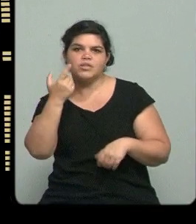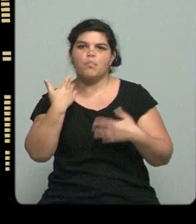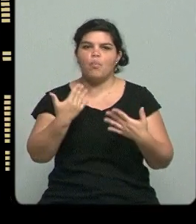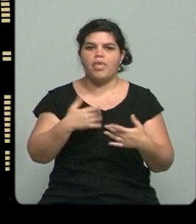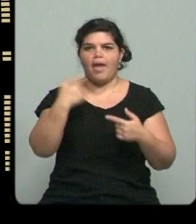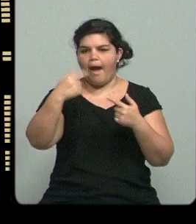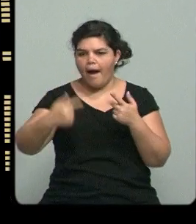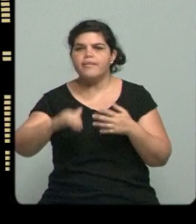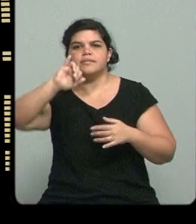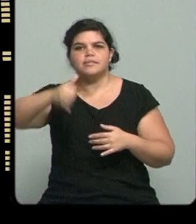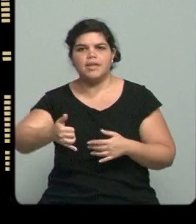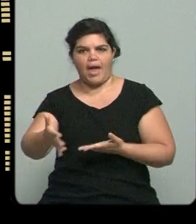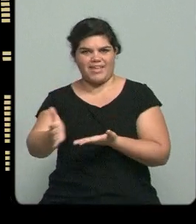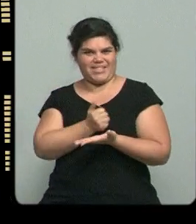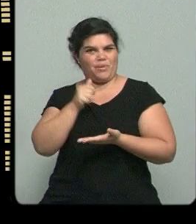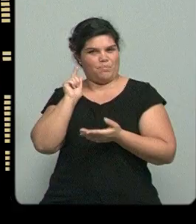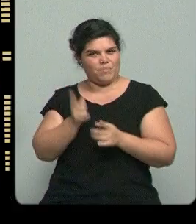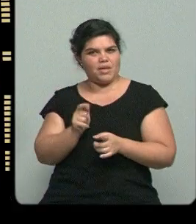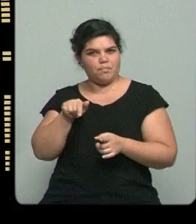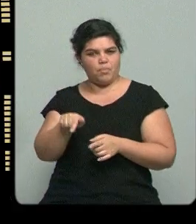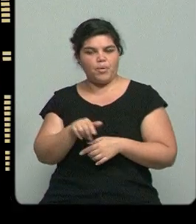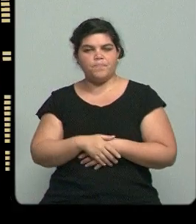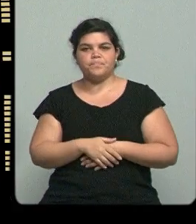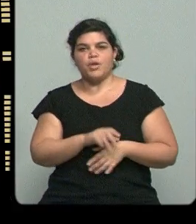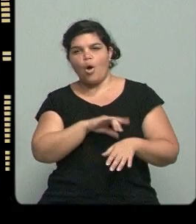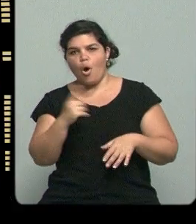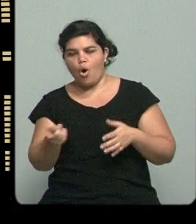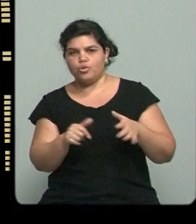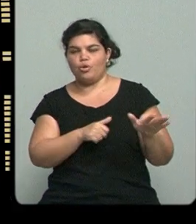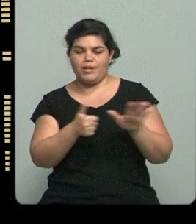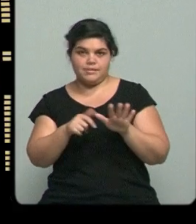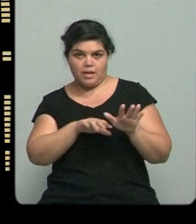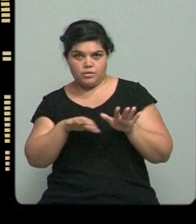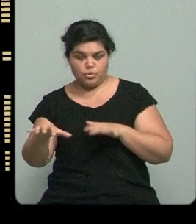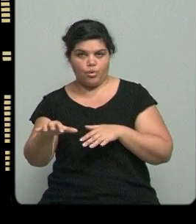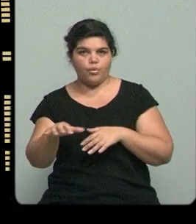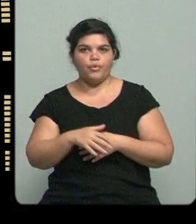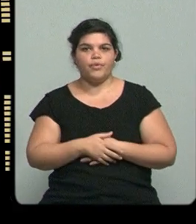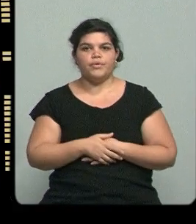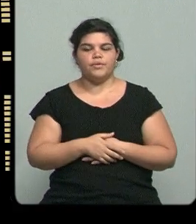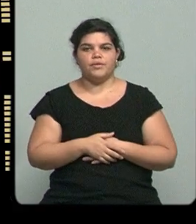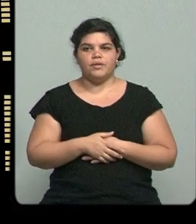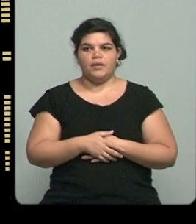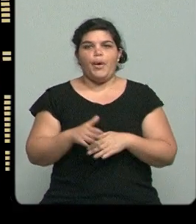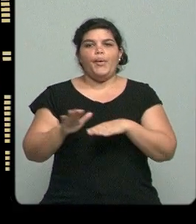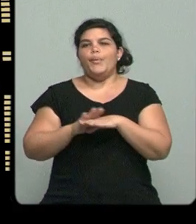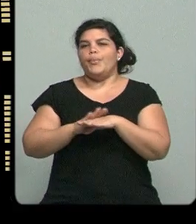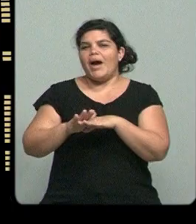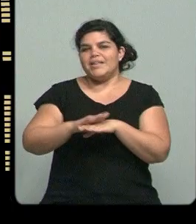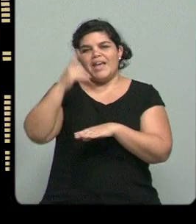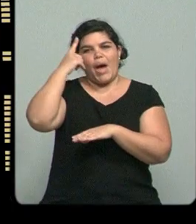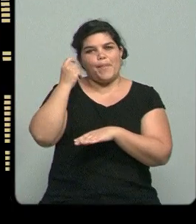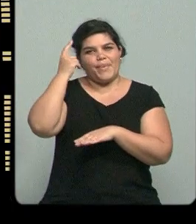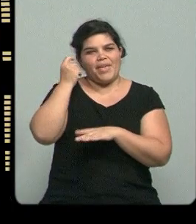determinadas tareas. Tenemos un ámbito de aprendizaje que tiene que ver con las bases del